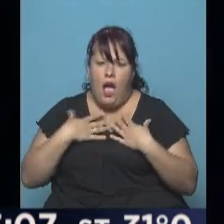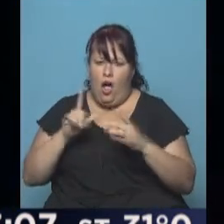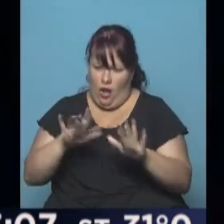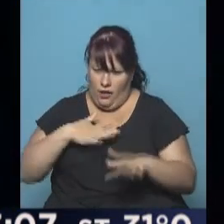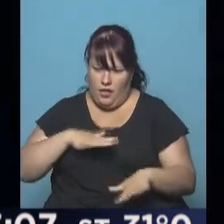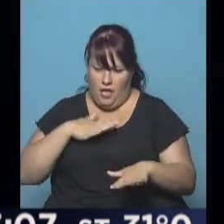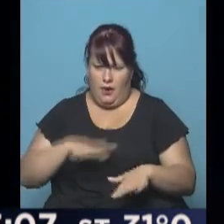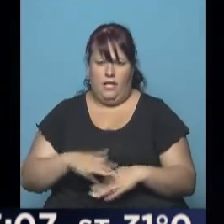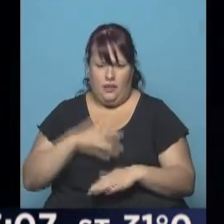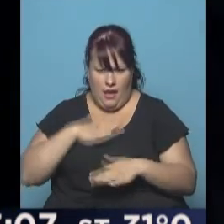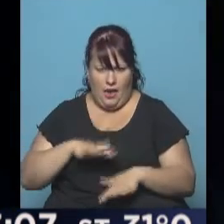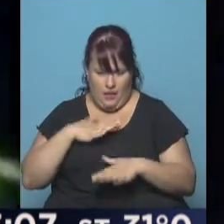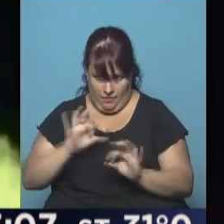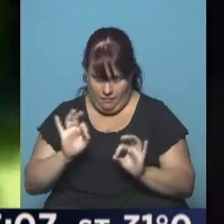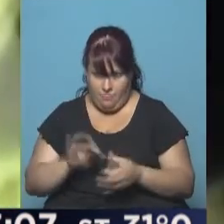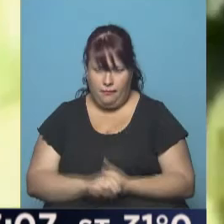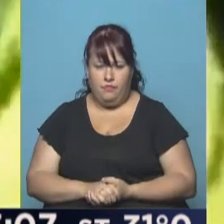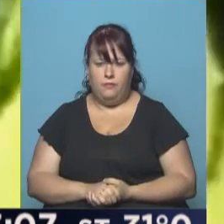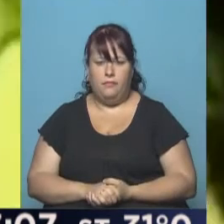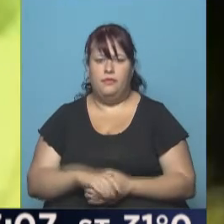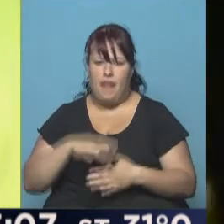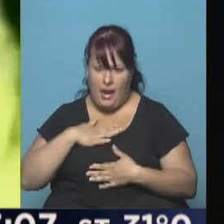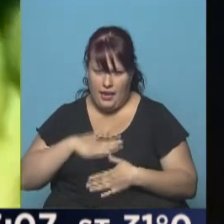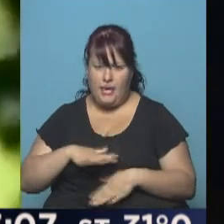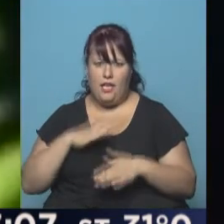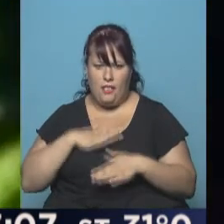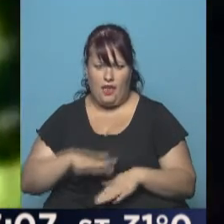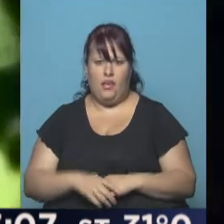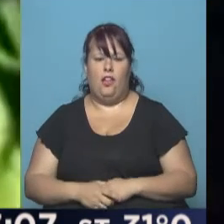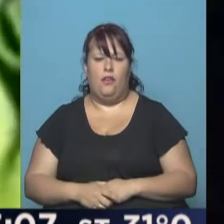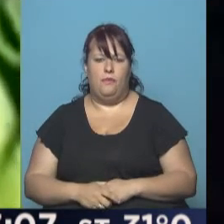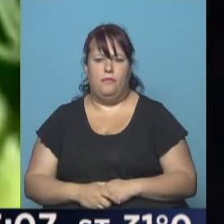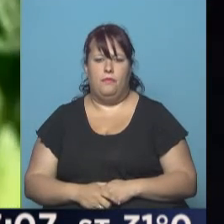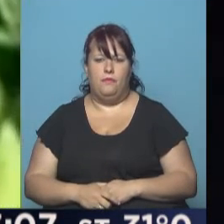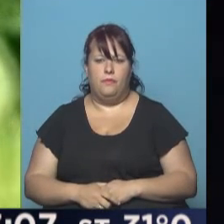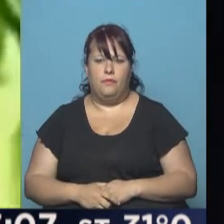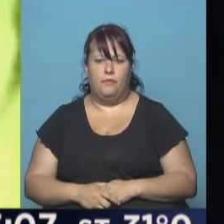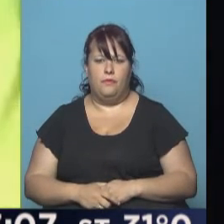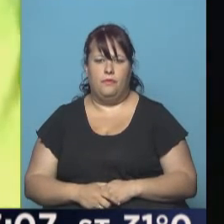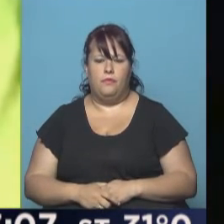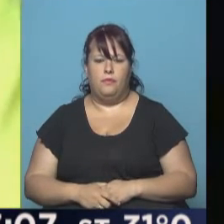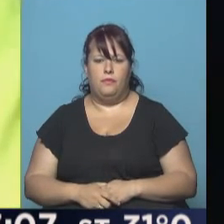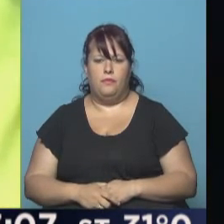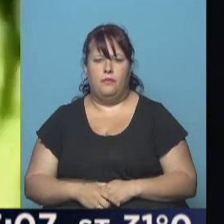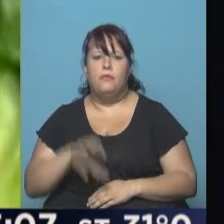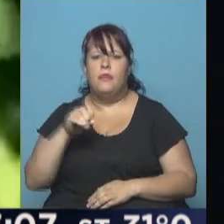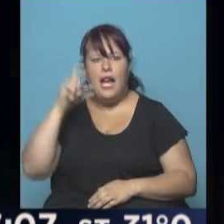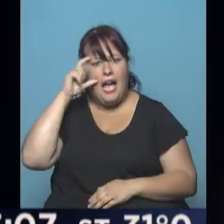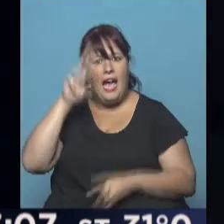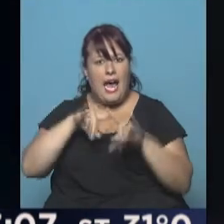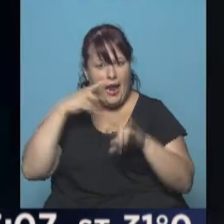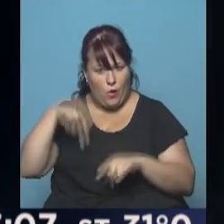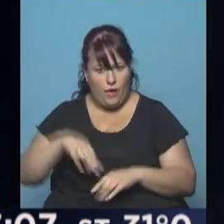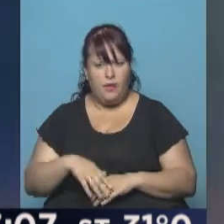no te desgastes. No te desgastes, ya, técnico. No te desgastes. ¿Listo? Se llama Edwin, mi coronel. Sí, señor.